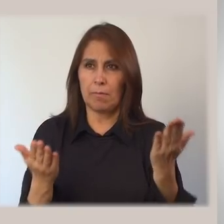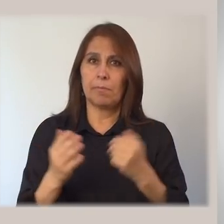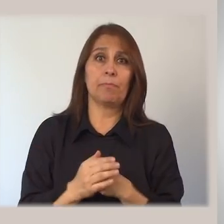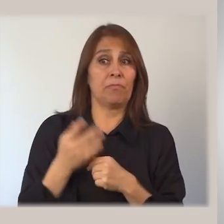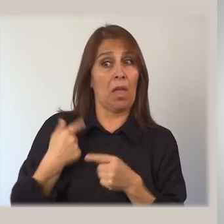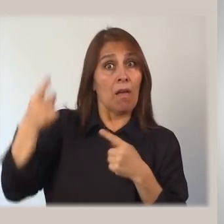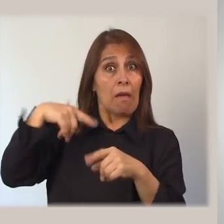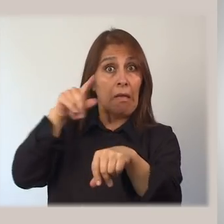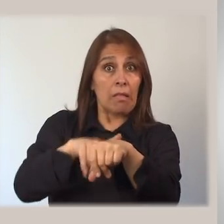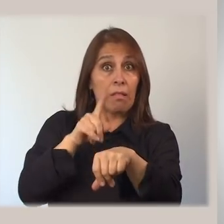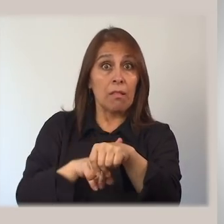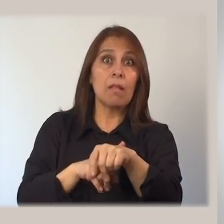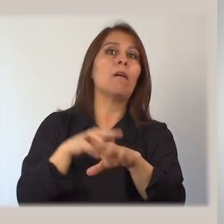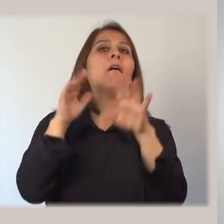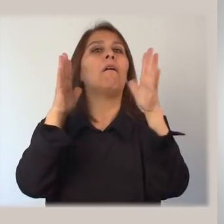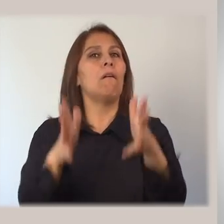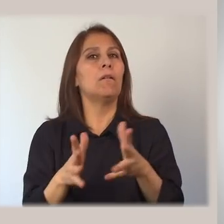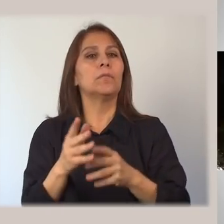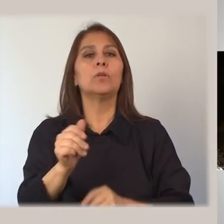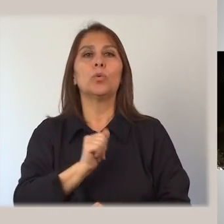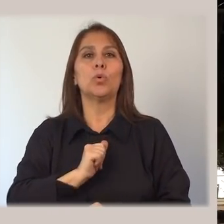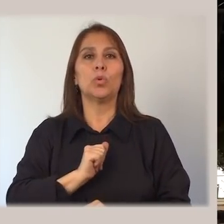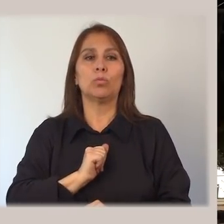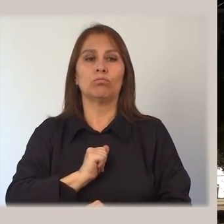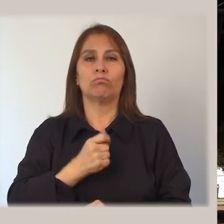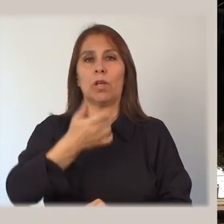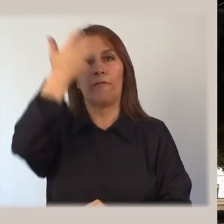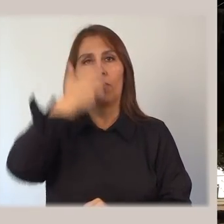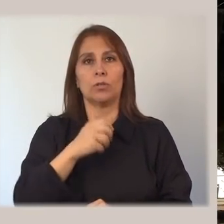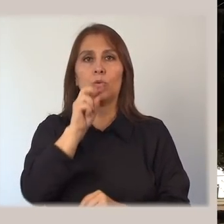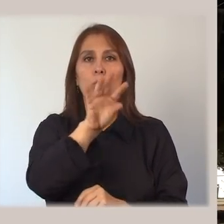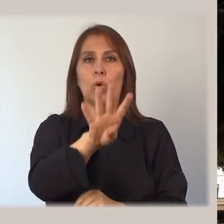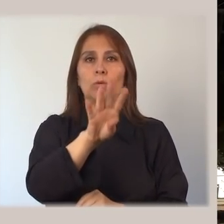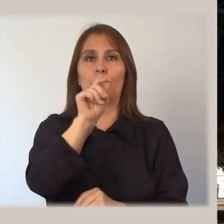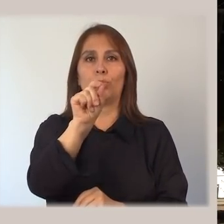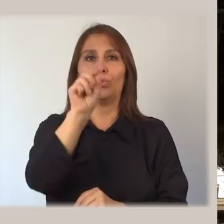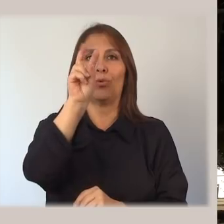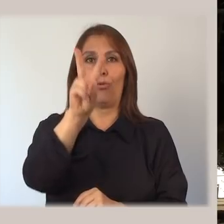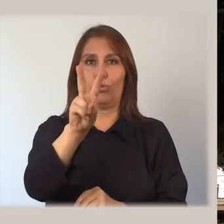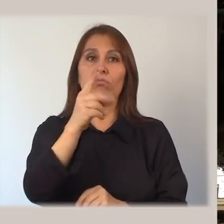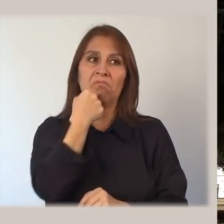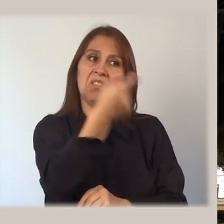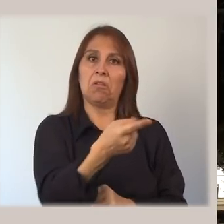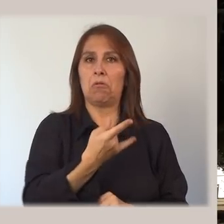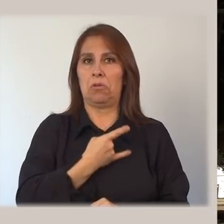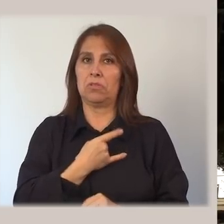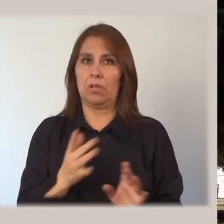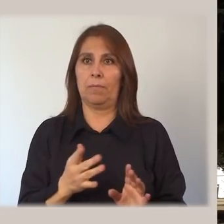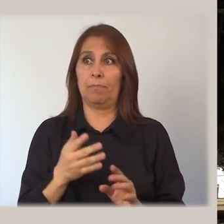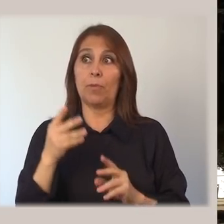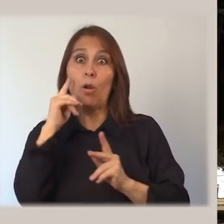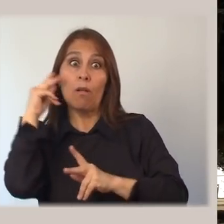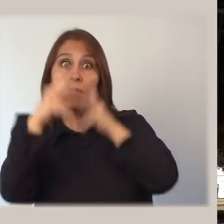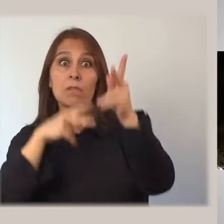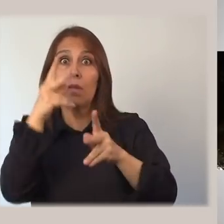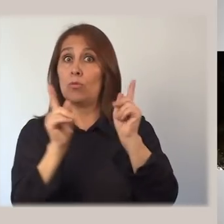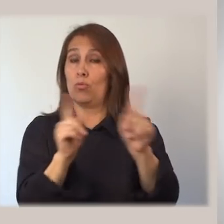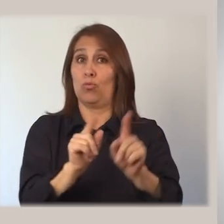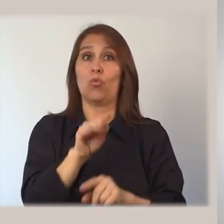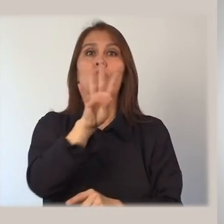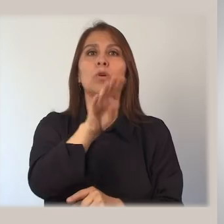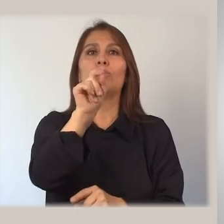aquella ocasión, la universidad se autoevaluó con una calificación de 4,2, mientras los pares reportaron una calificación